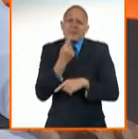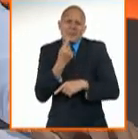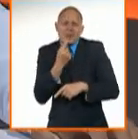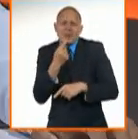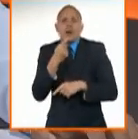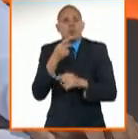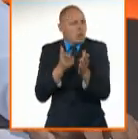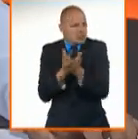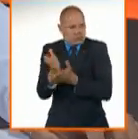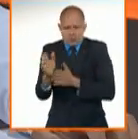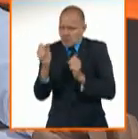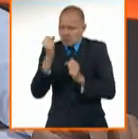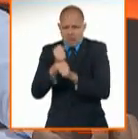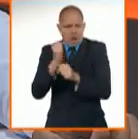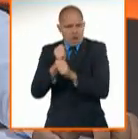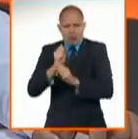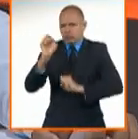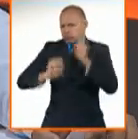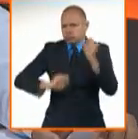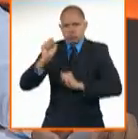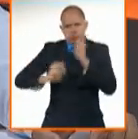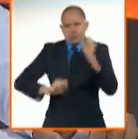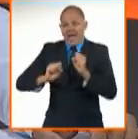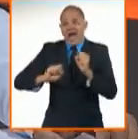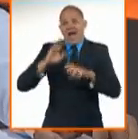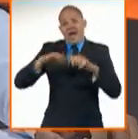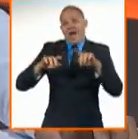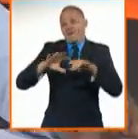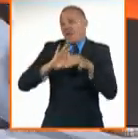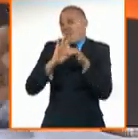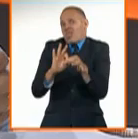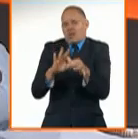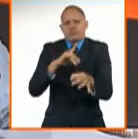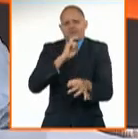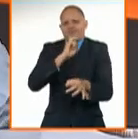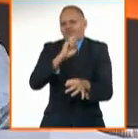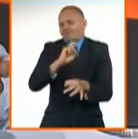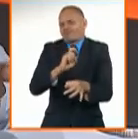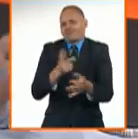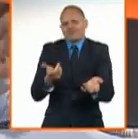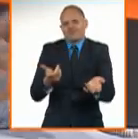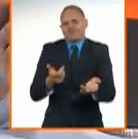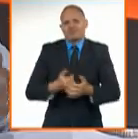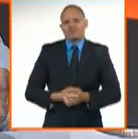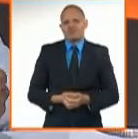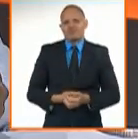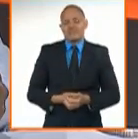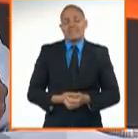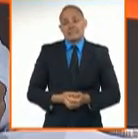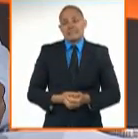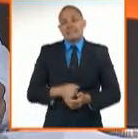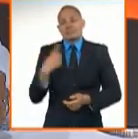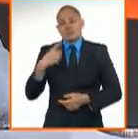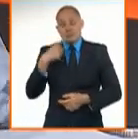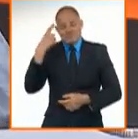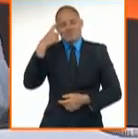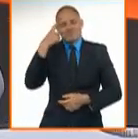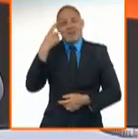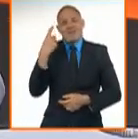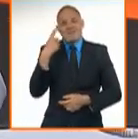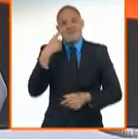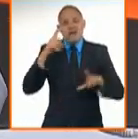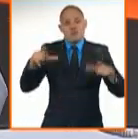que son determinantes invalida en la operación totalmente porque el daño sería sería peor y bueno hay que cumplir con las condiciones